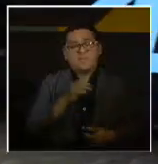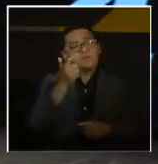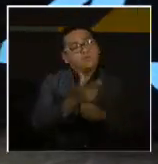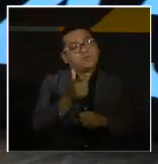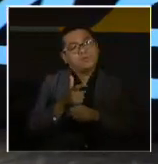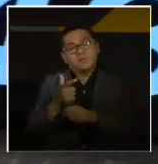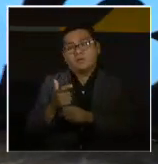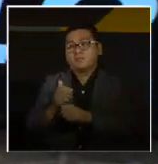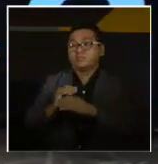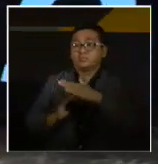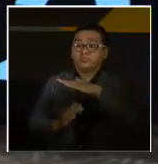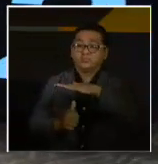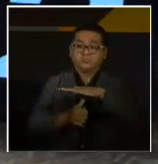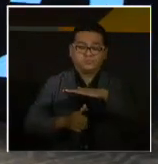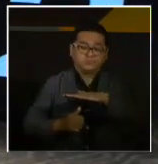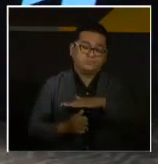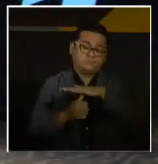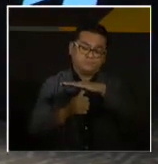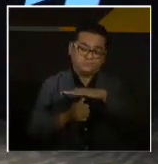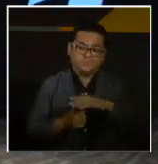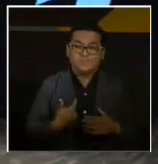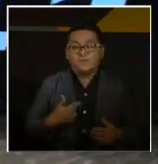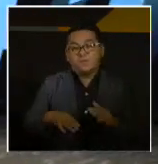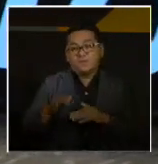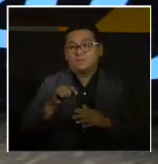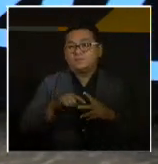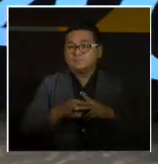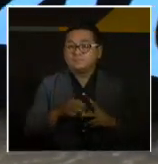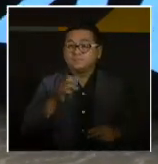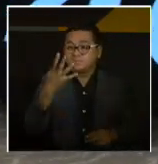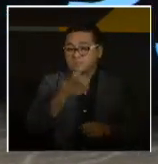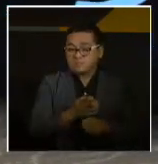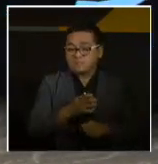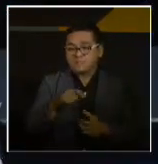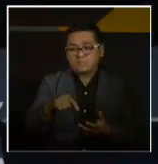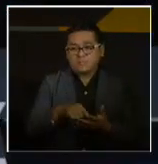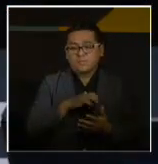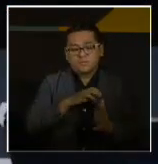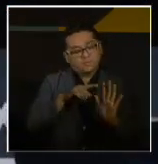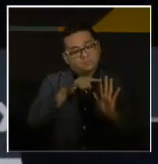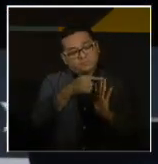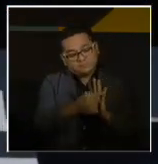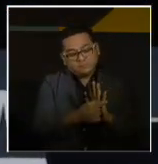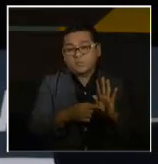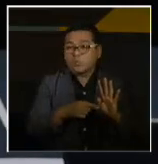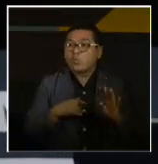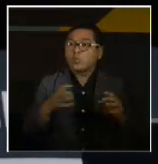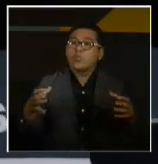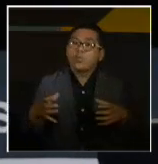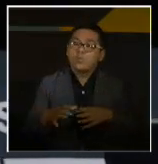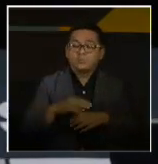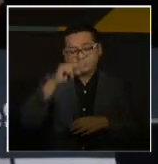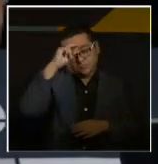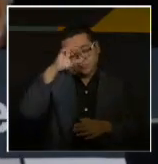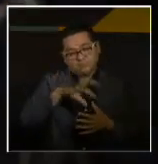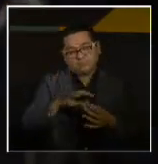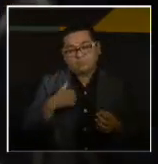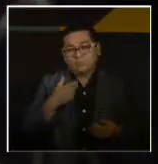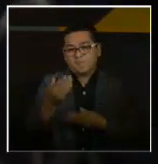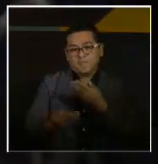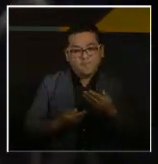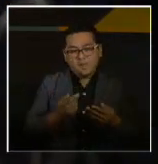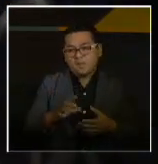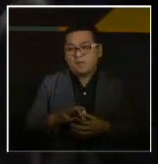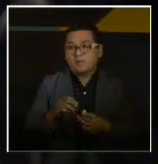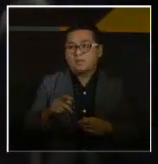encontrar sostenibilidad para el crecimiento y la inversión. Y el cuarto elemento va a ser generar una unidad de inteligencia comercial para